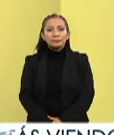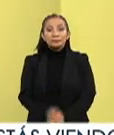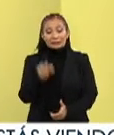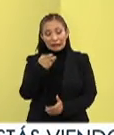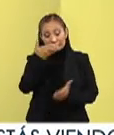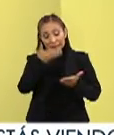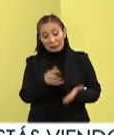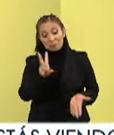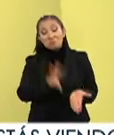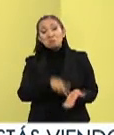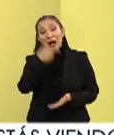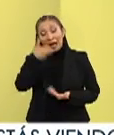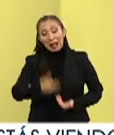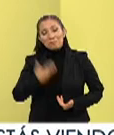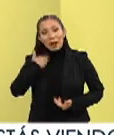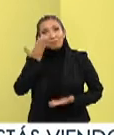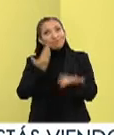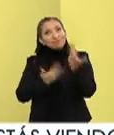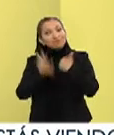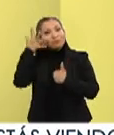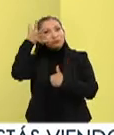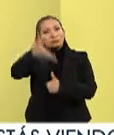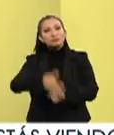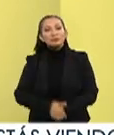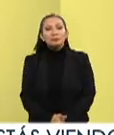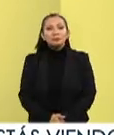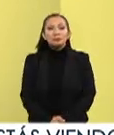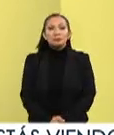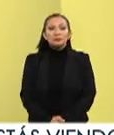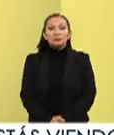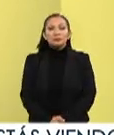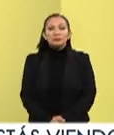es un elemento fundamental para tener éxito.